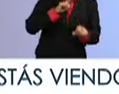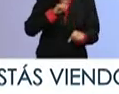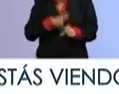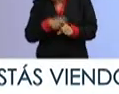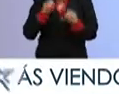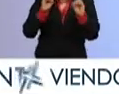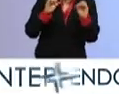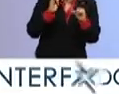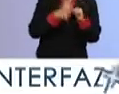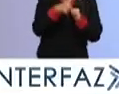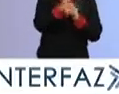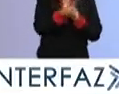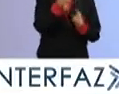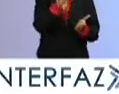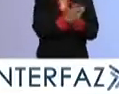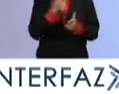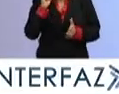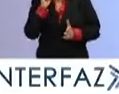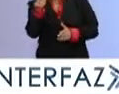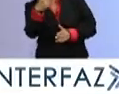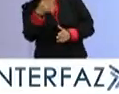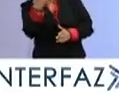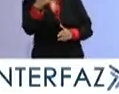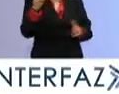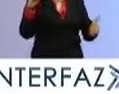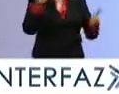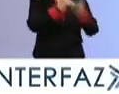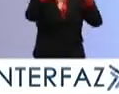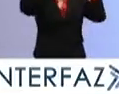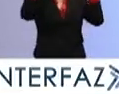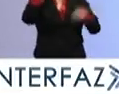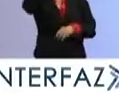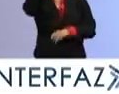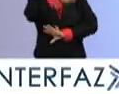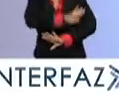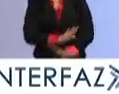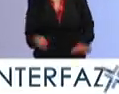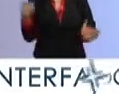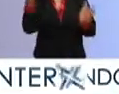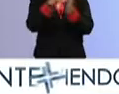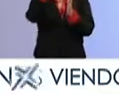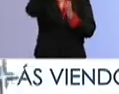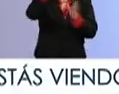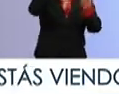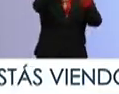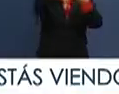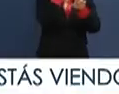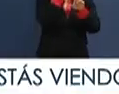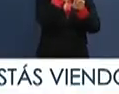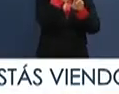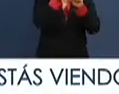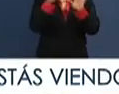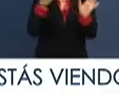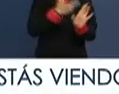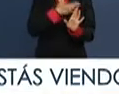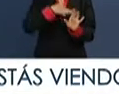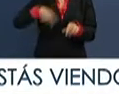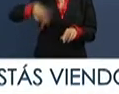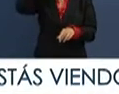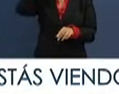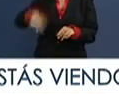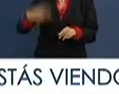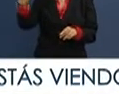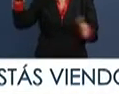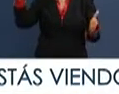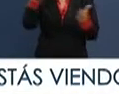específico, sino simplemente tener dentro de su nombre algo relacionado con... Exacto, ya sea el nombre de México y algún héroe de nuestro país o